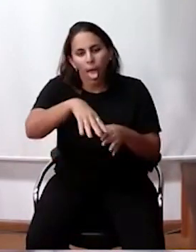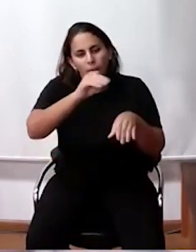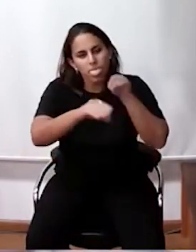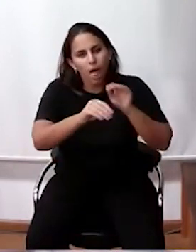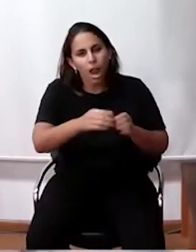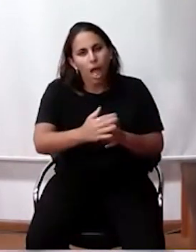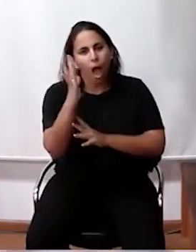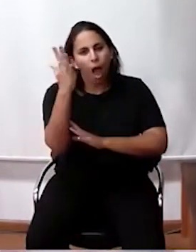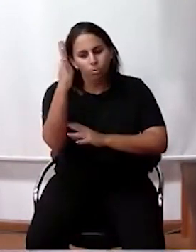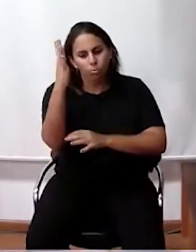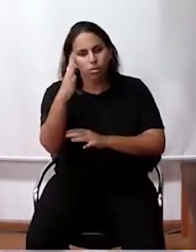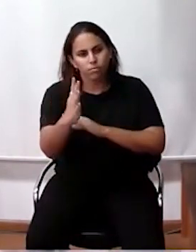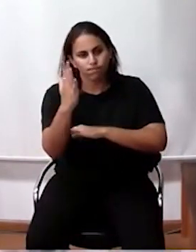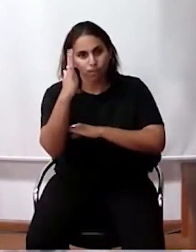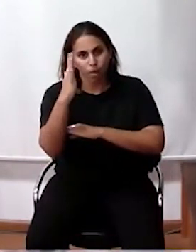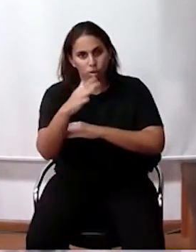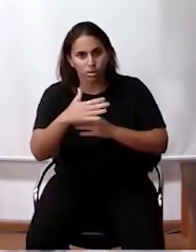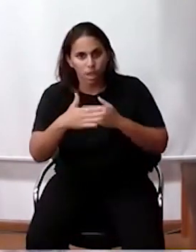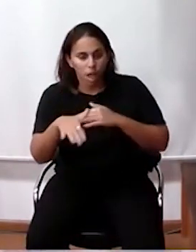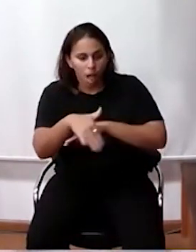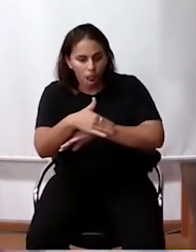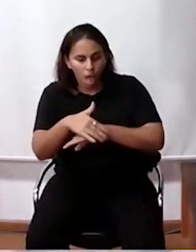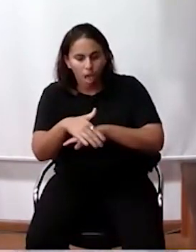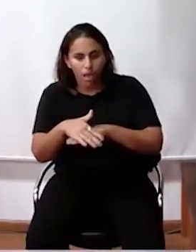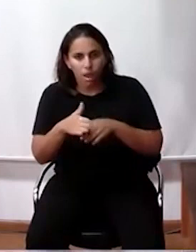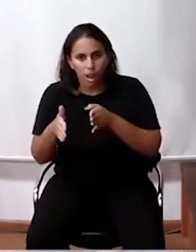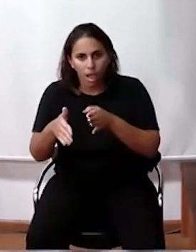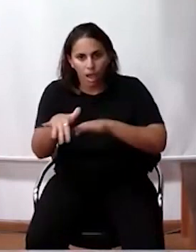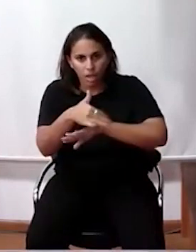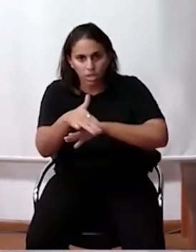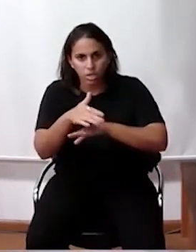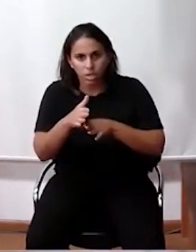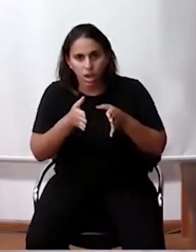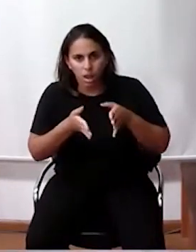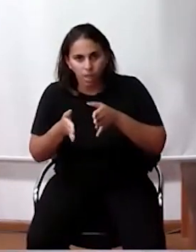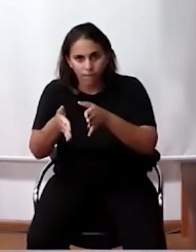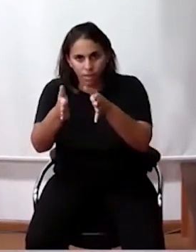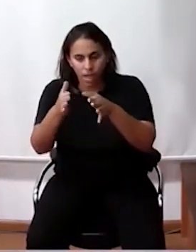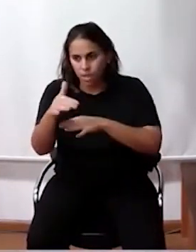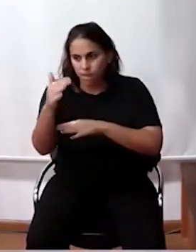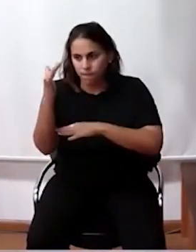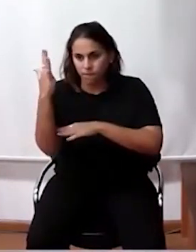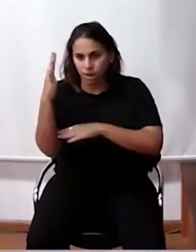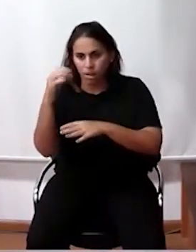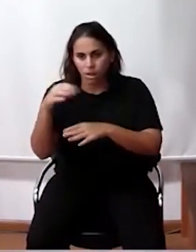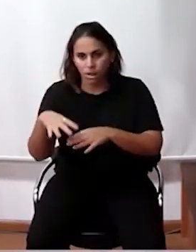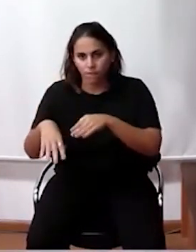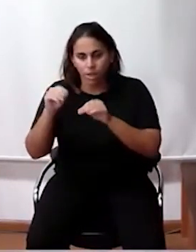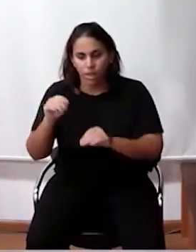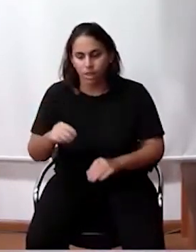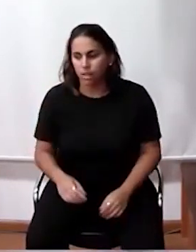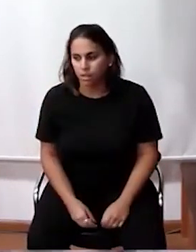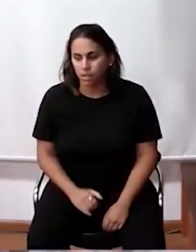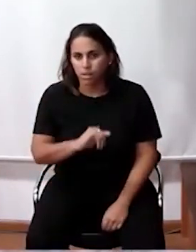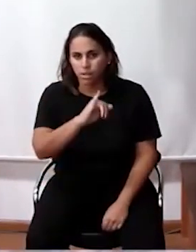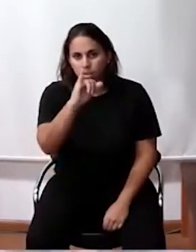árboles a la orilla de de la ruta perdón a la orilla de la calle Alfredo cita Rosa